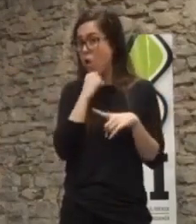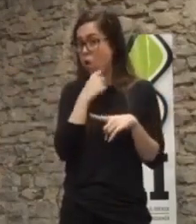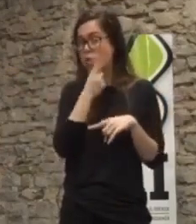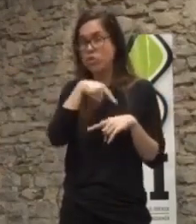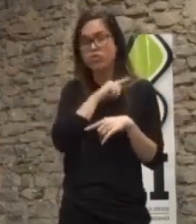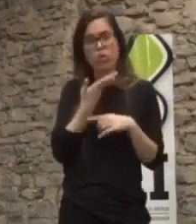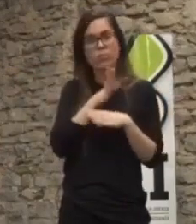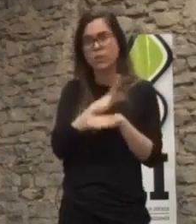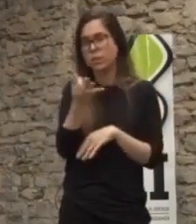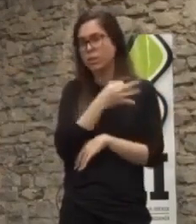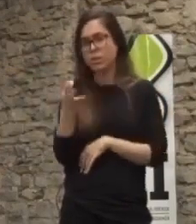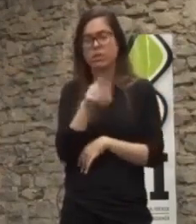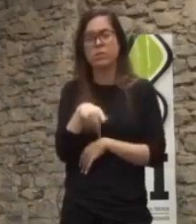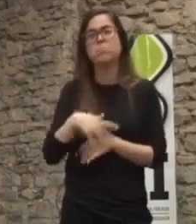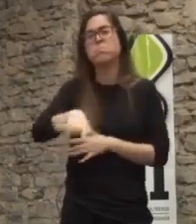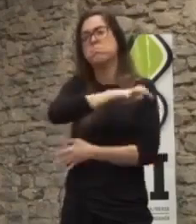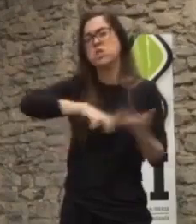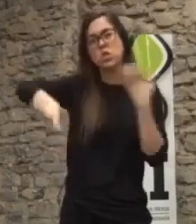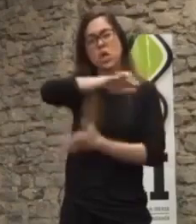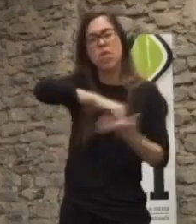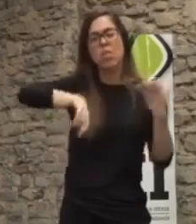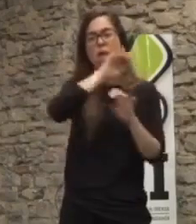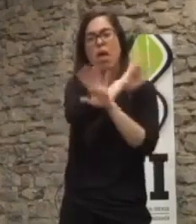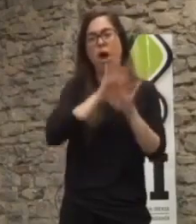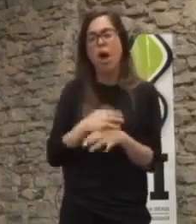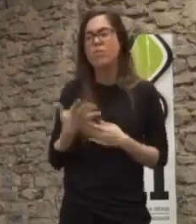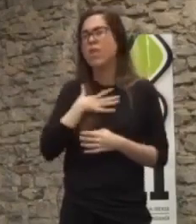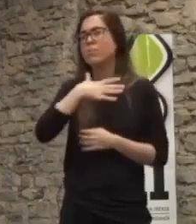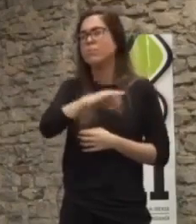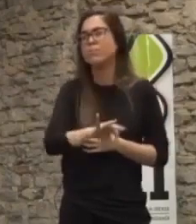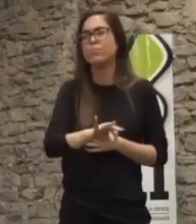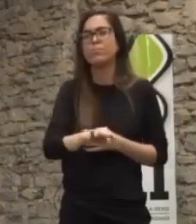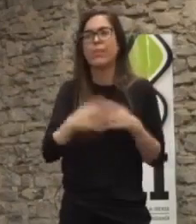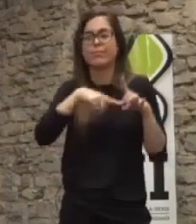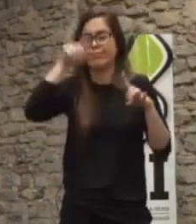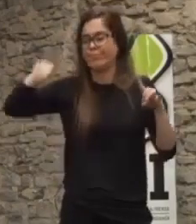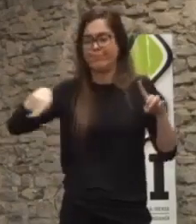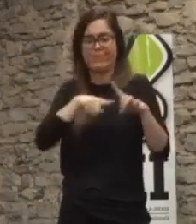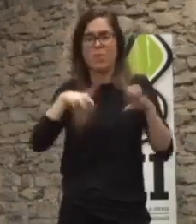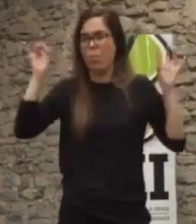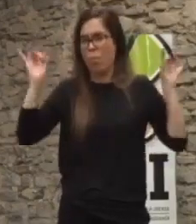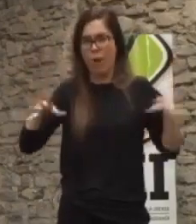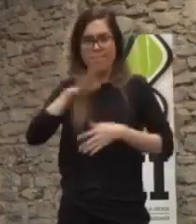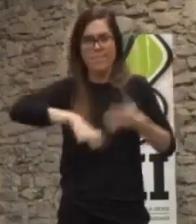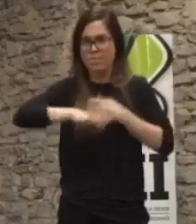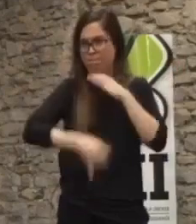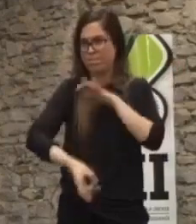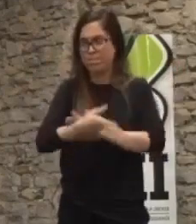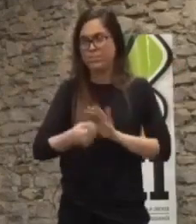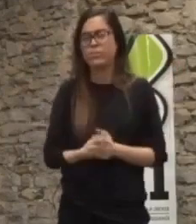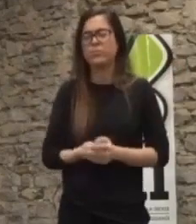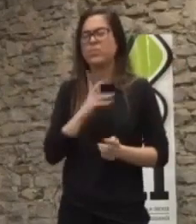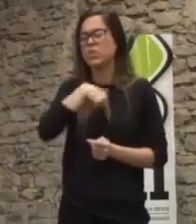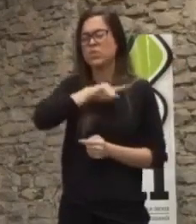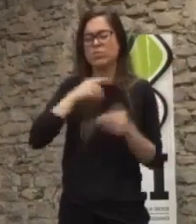muy bien cómo las violencias pueden ir generándose de una forma estructurada en forma de pirámide, ¿no? ¿En qué